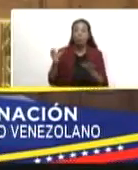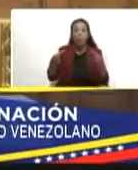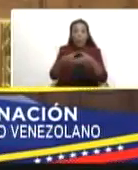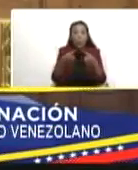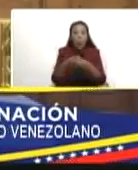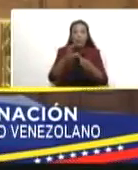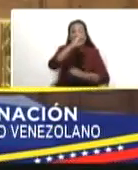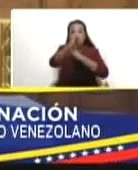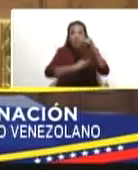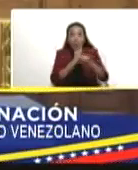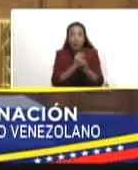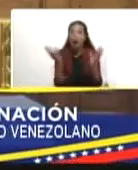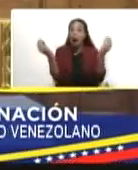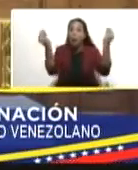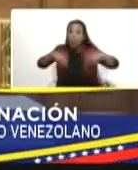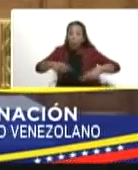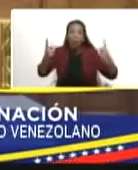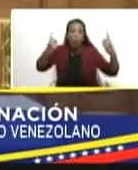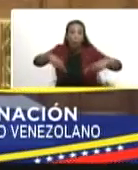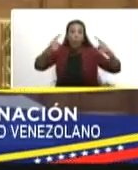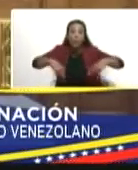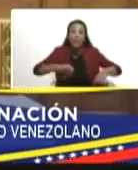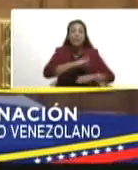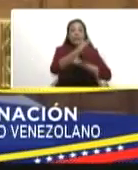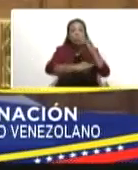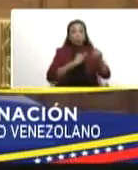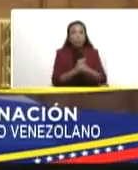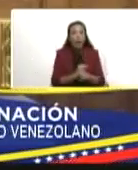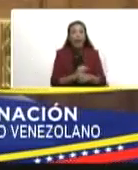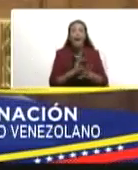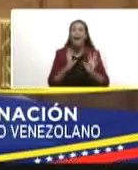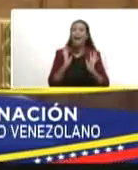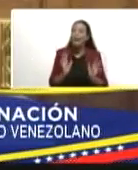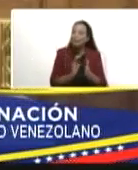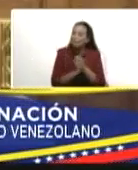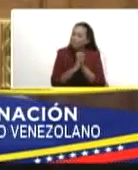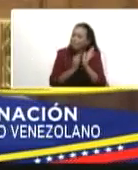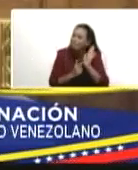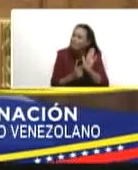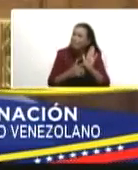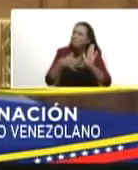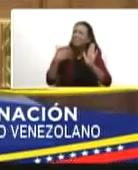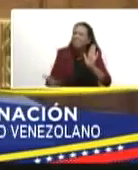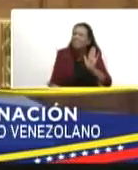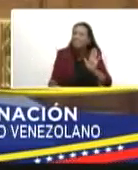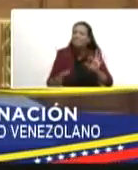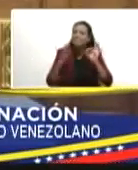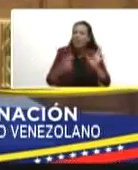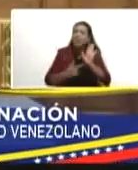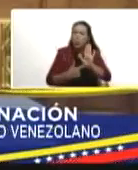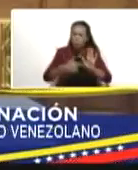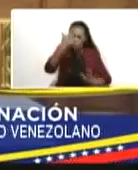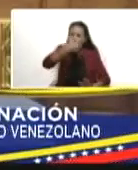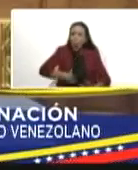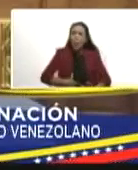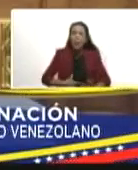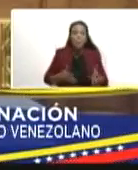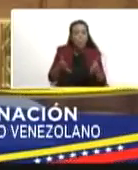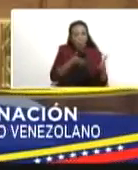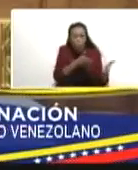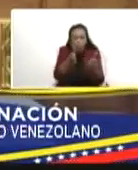reuniones acuerdos a nivel internacional dan curso de que estamos por la